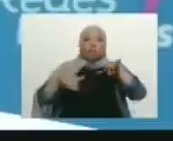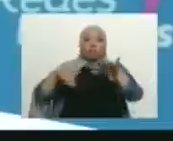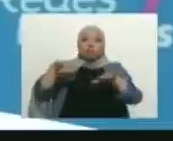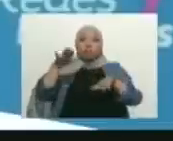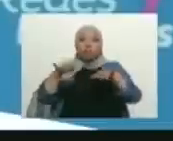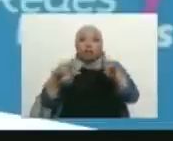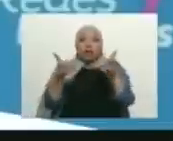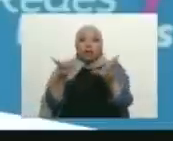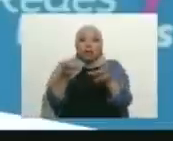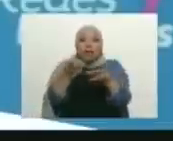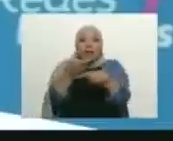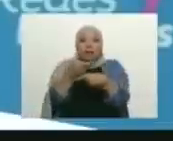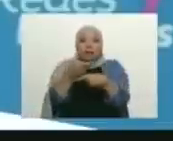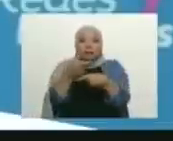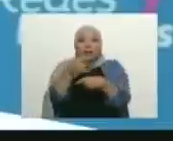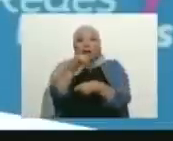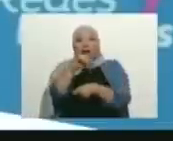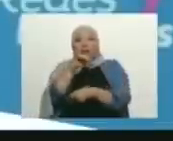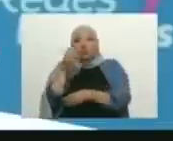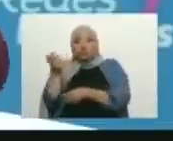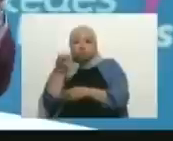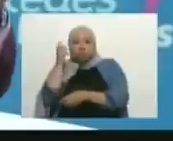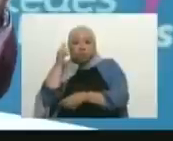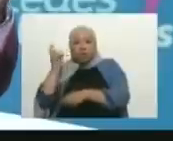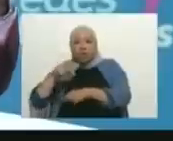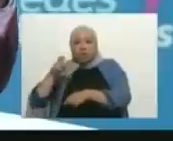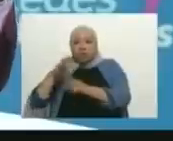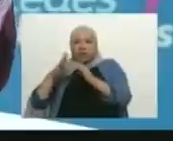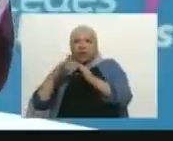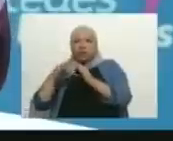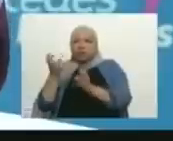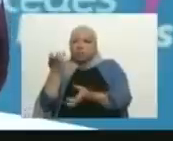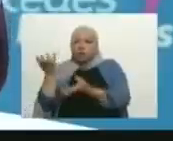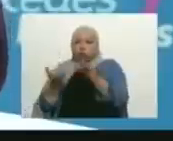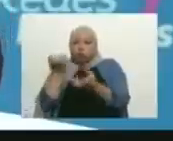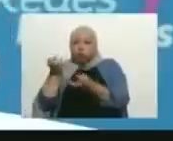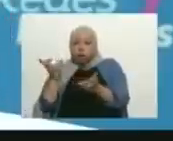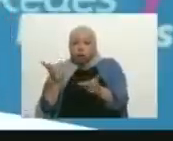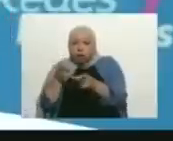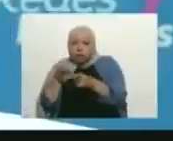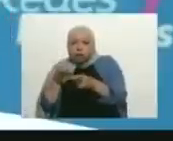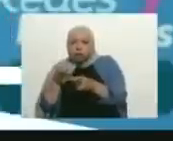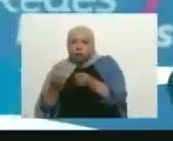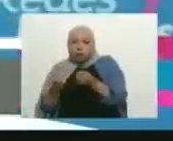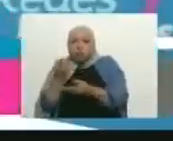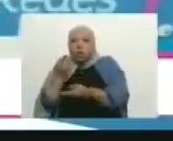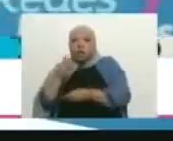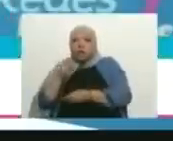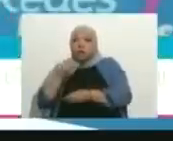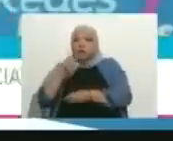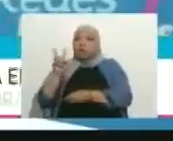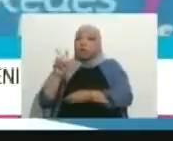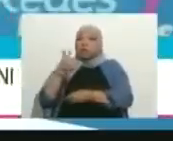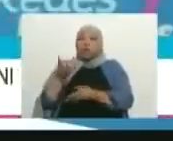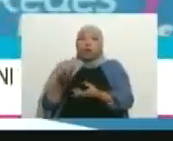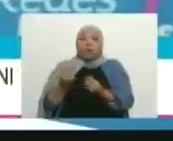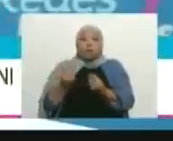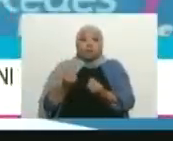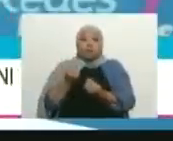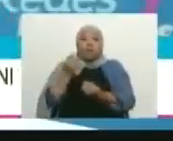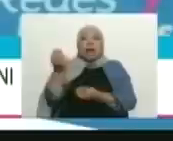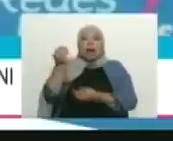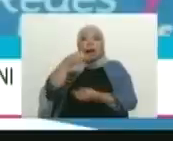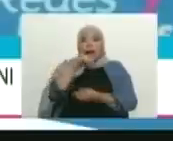gas. Somos un país bendecido, con grandes riquezas. Y ahí tenemos más de